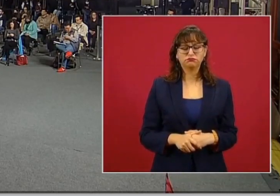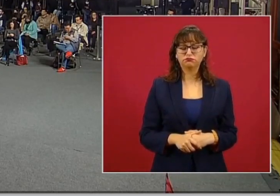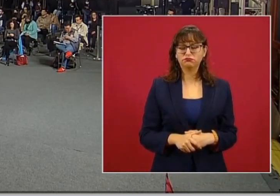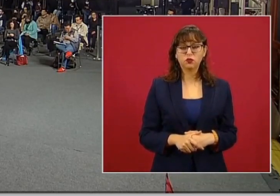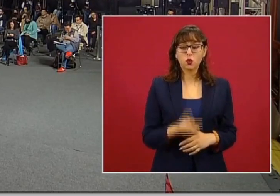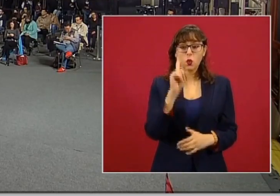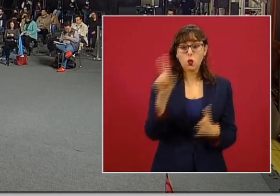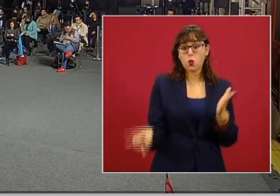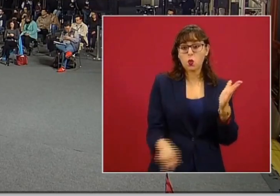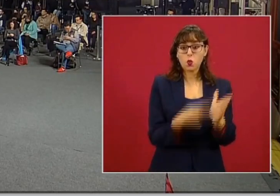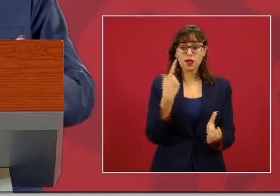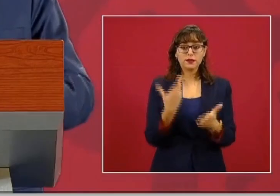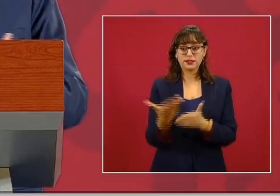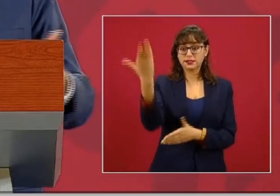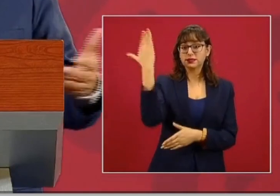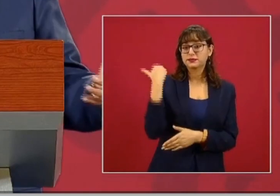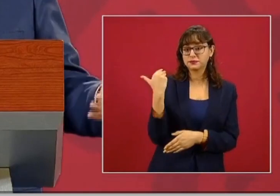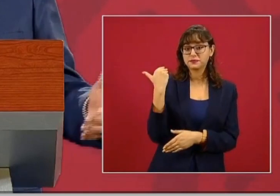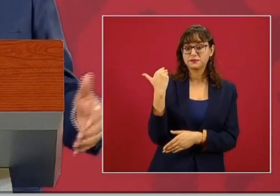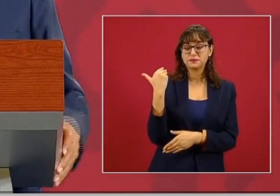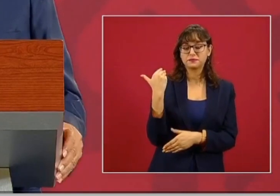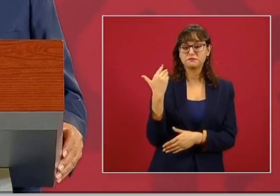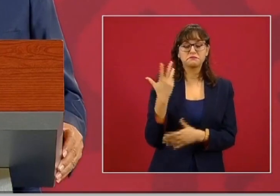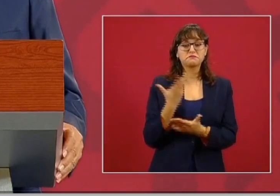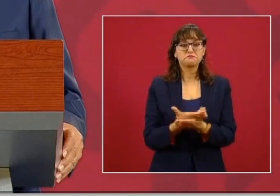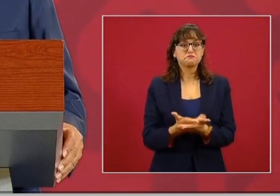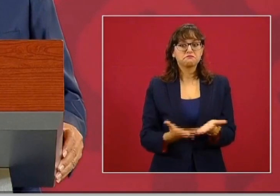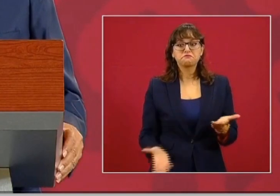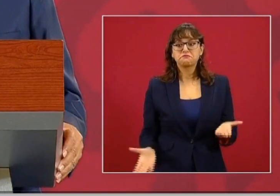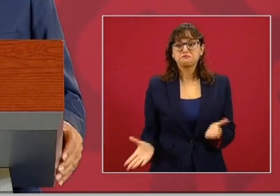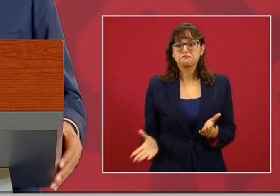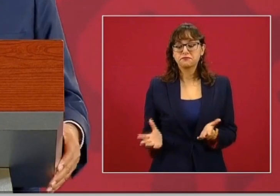daño. Pues yo dije: no hay ningún problema,